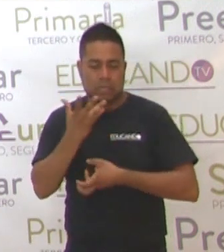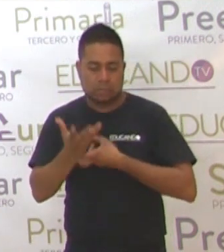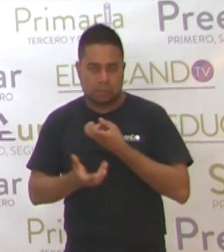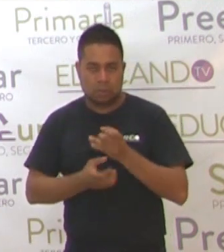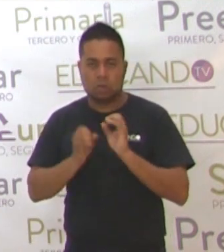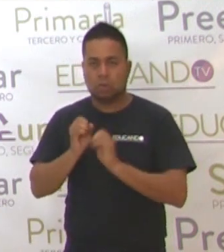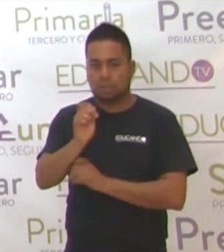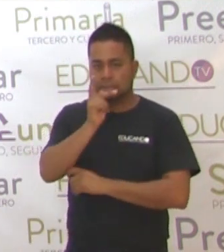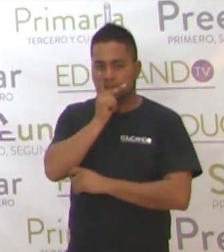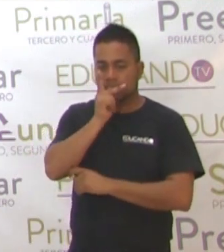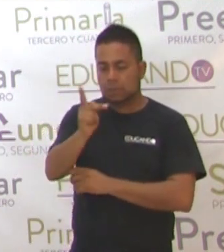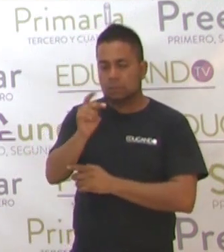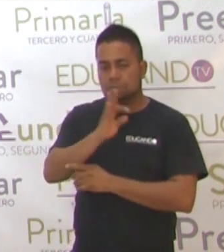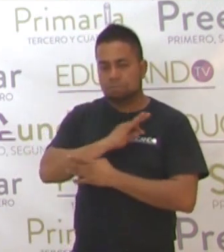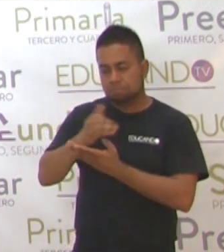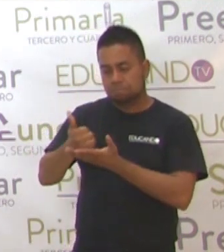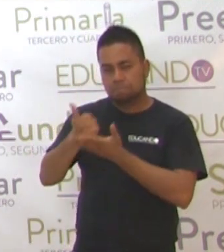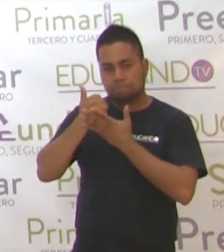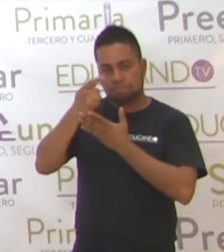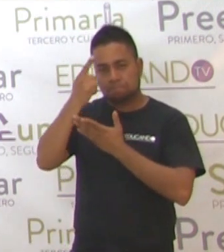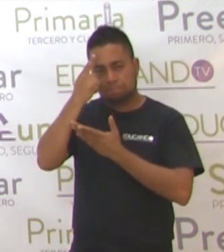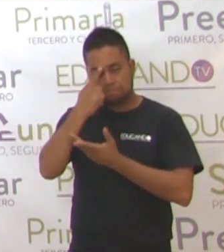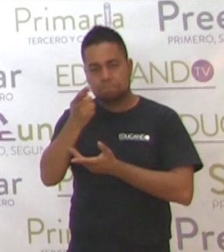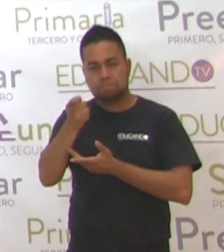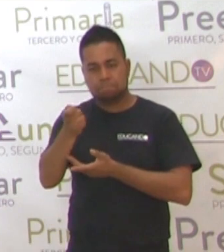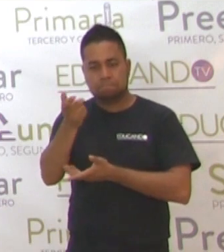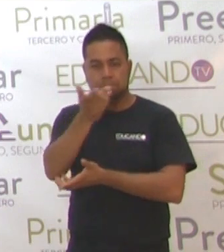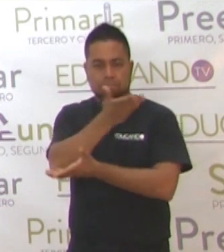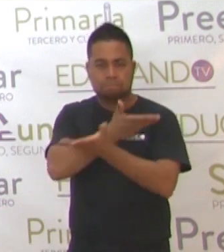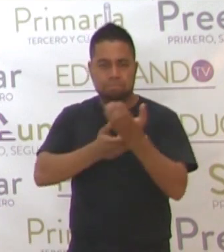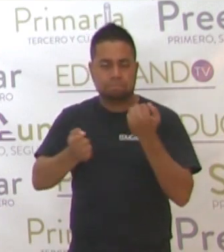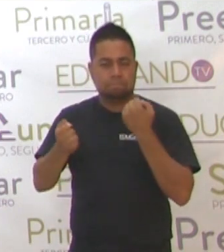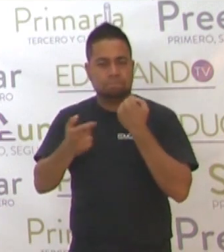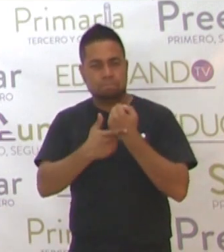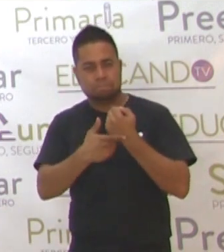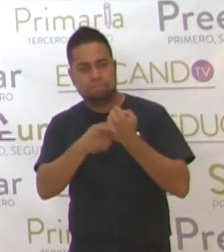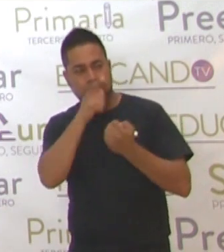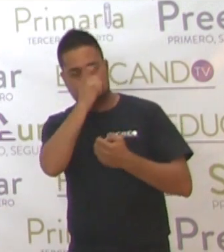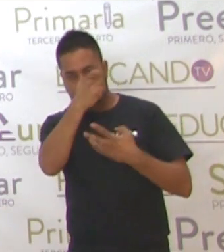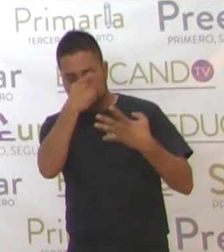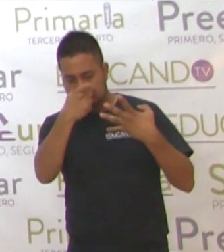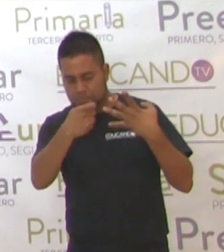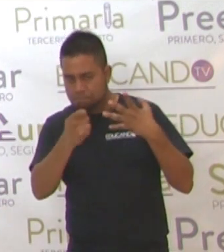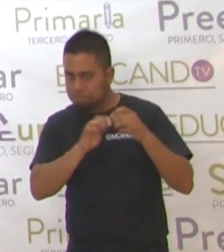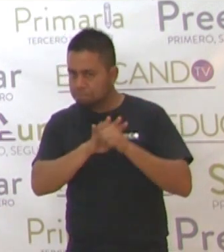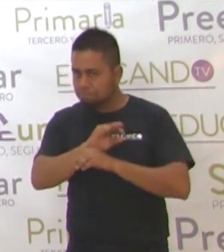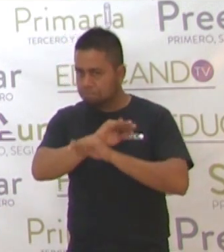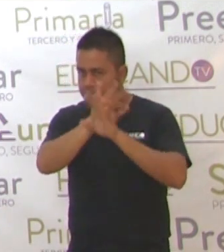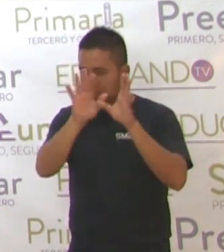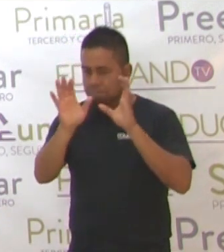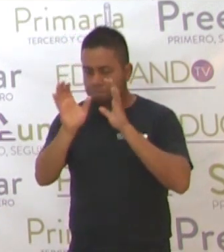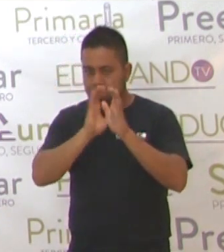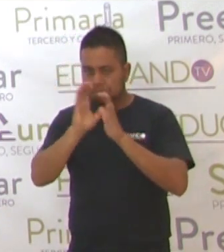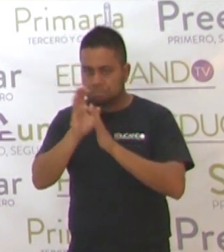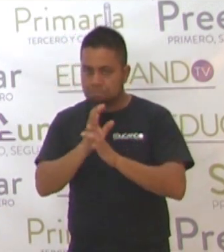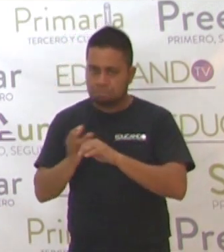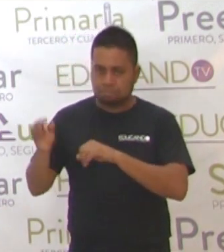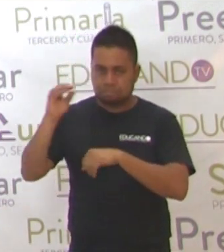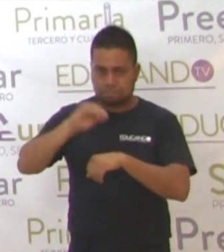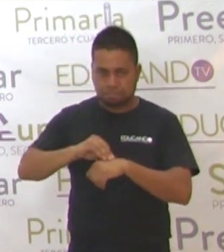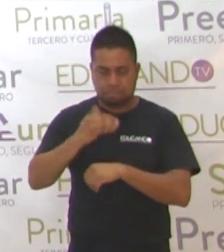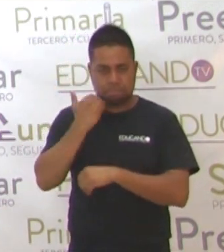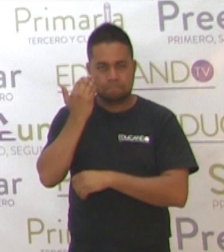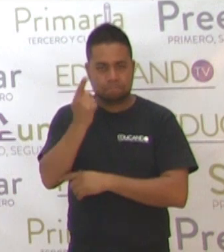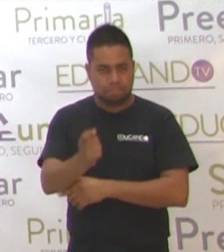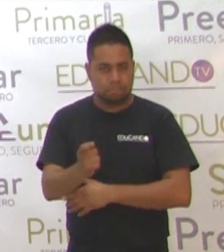que nos van a poder ayudar a poder compartir oa tener un significado más claro de lo que queremos comunicar muy bien